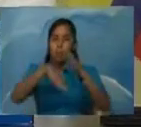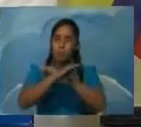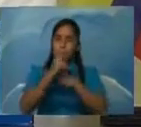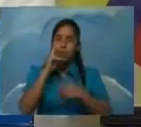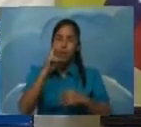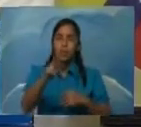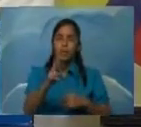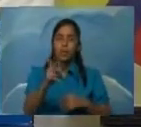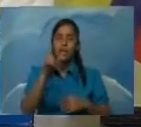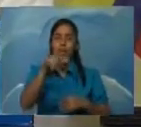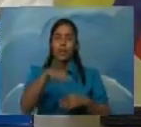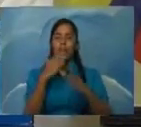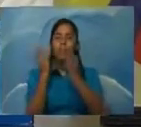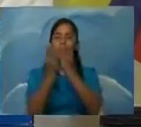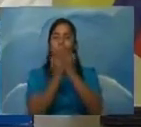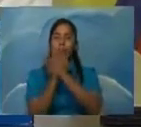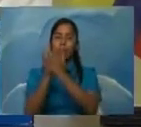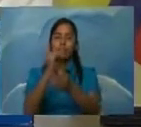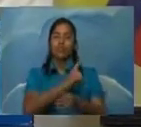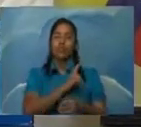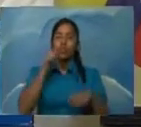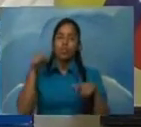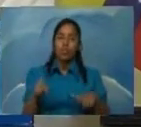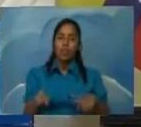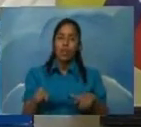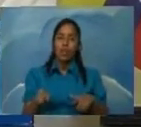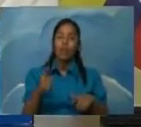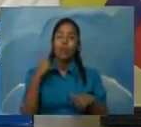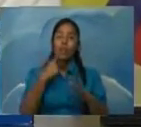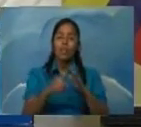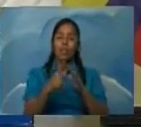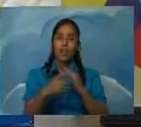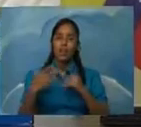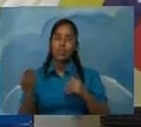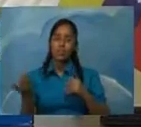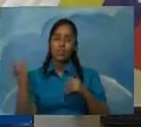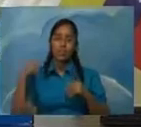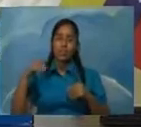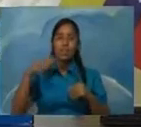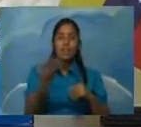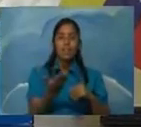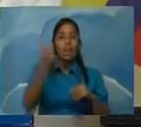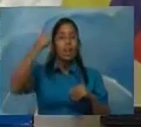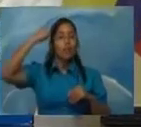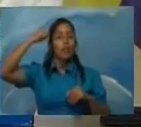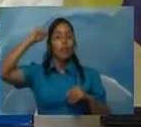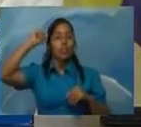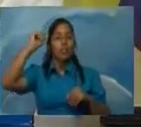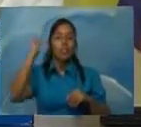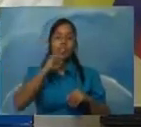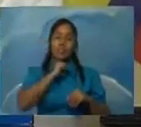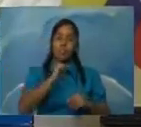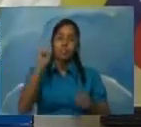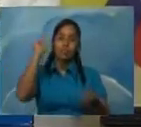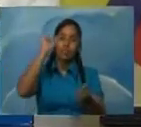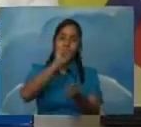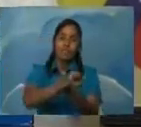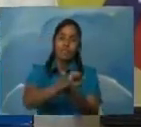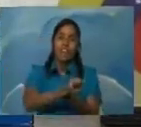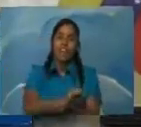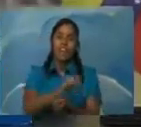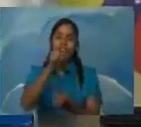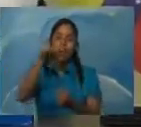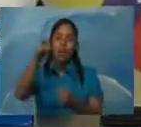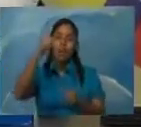ver en el estudio de hoy. Una de las cosas que tenían que acordarse es que fueron esclavos en